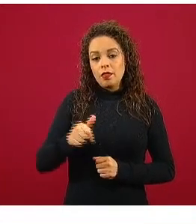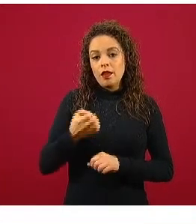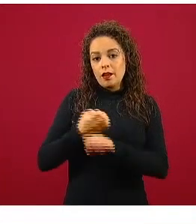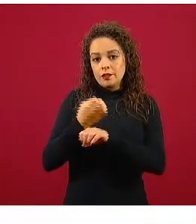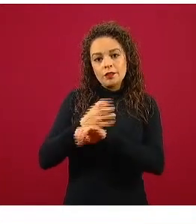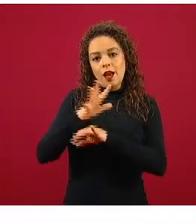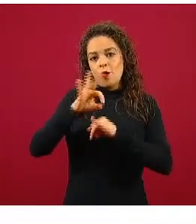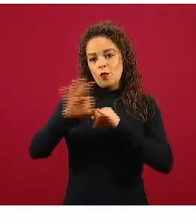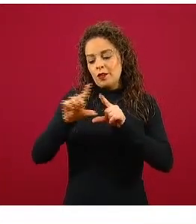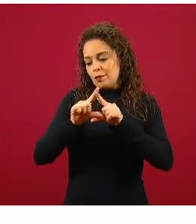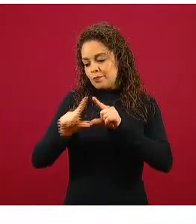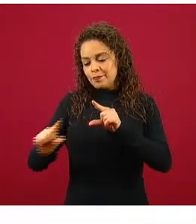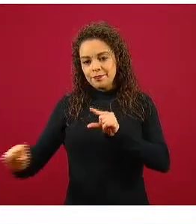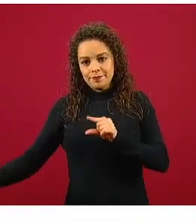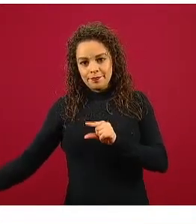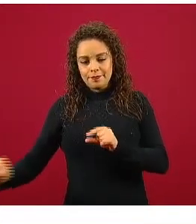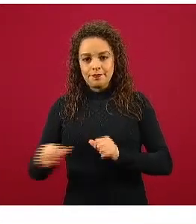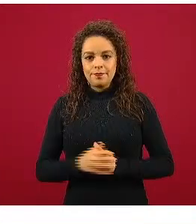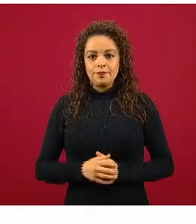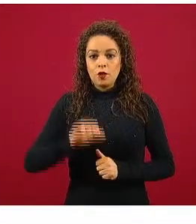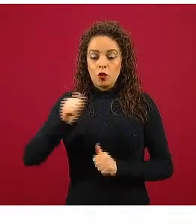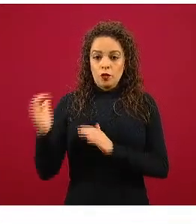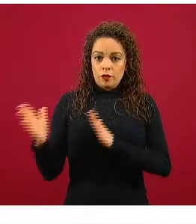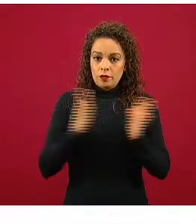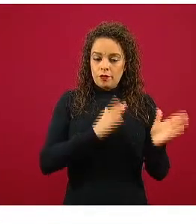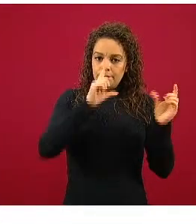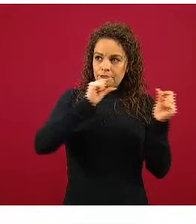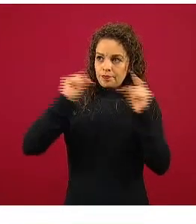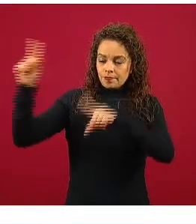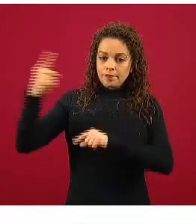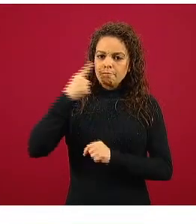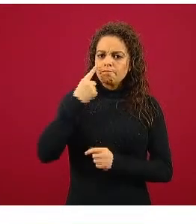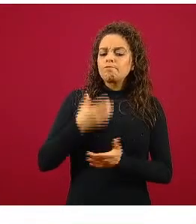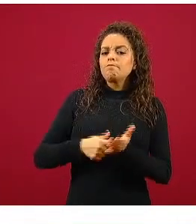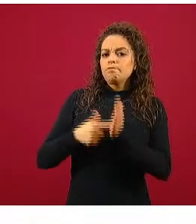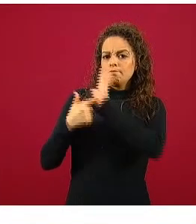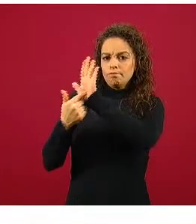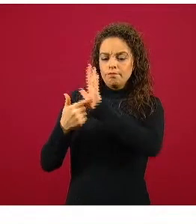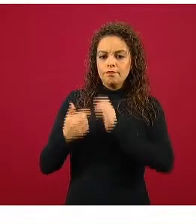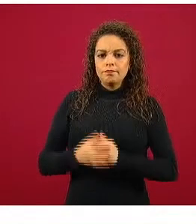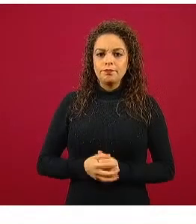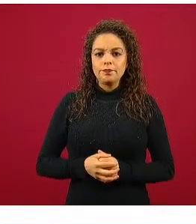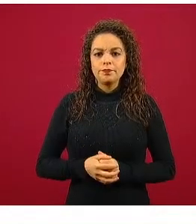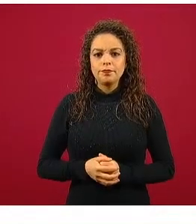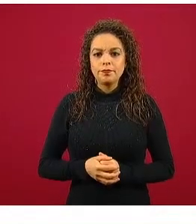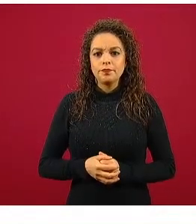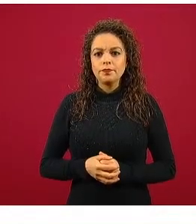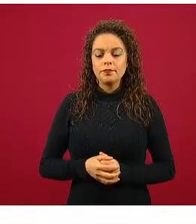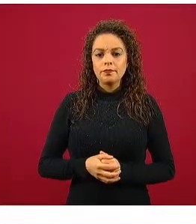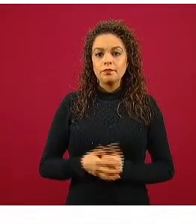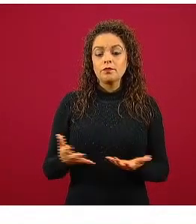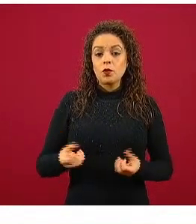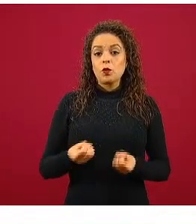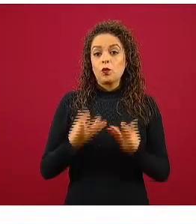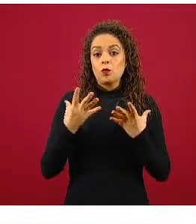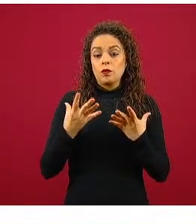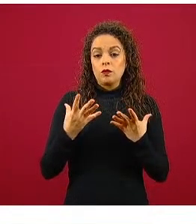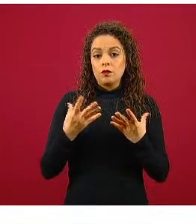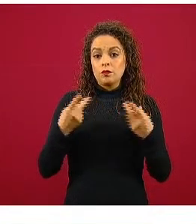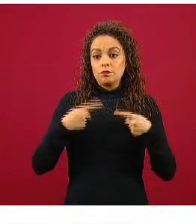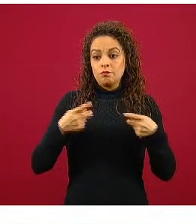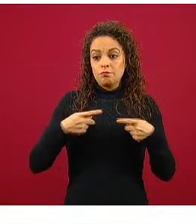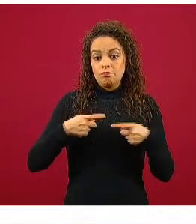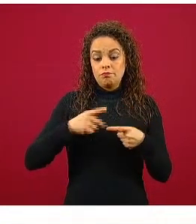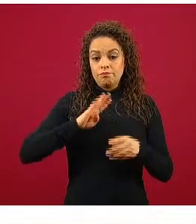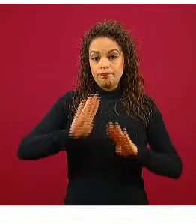el final. En la siguiente diapositiva podemos ver cómo se han presentado las defunciones. Es una